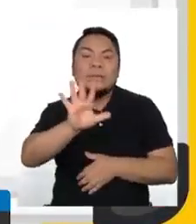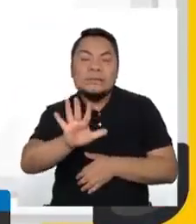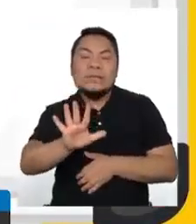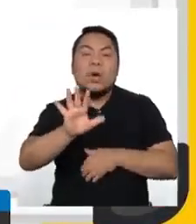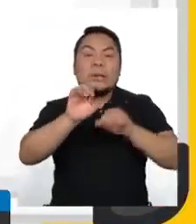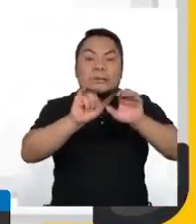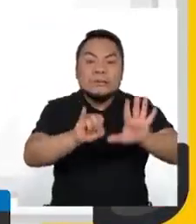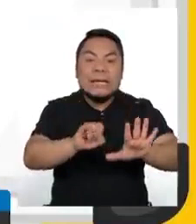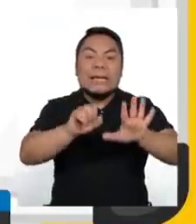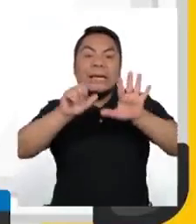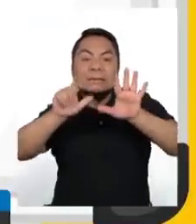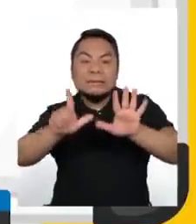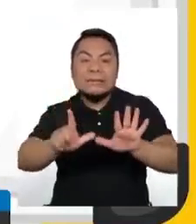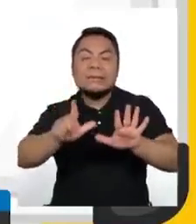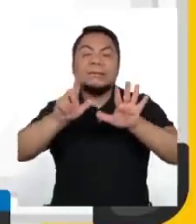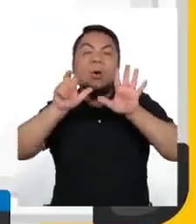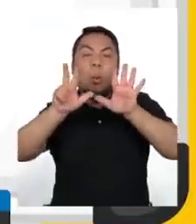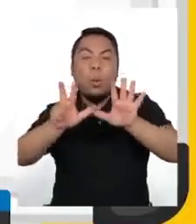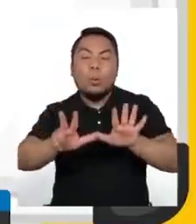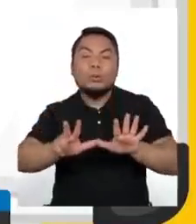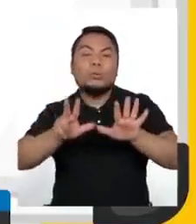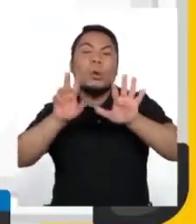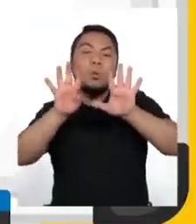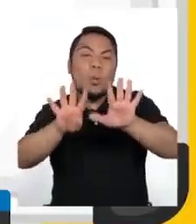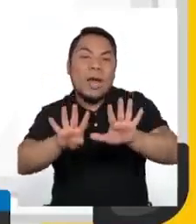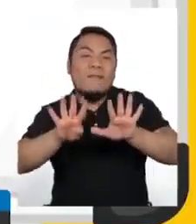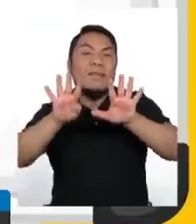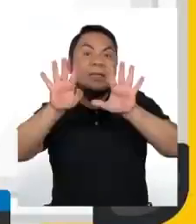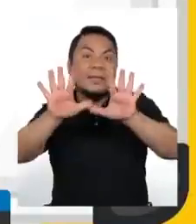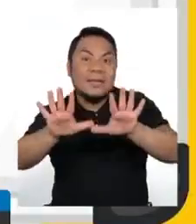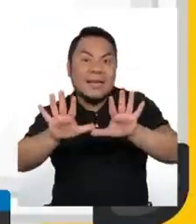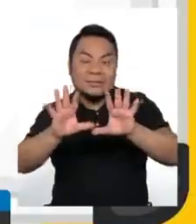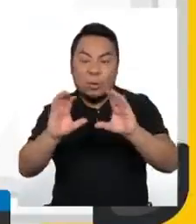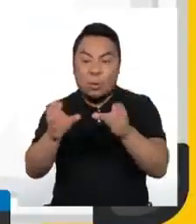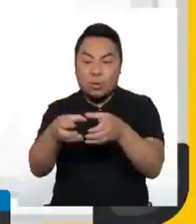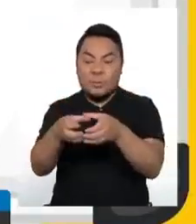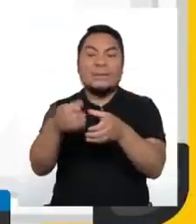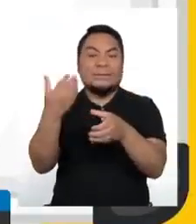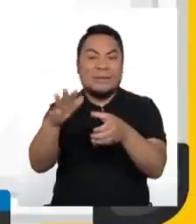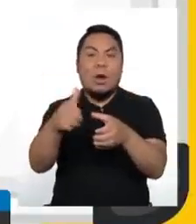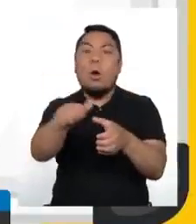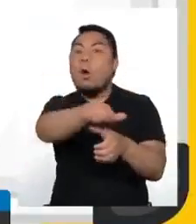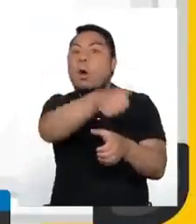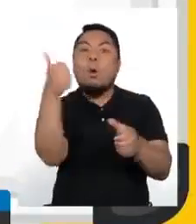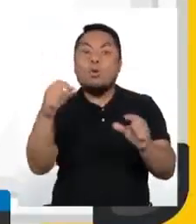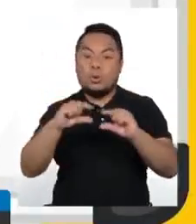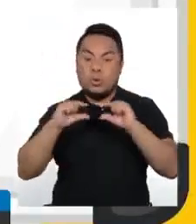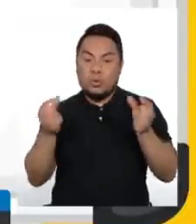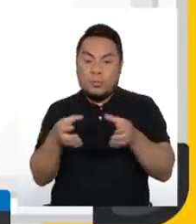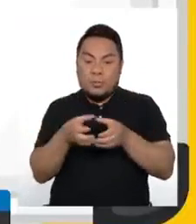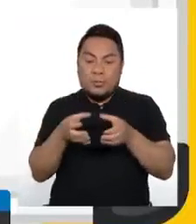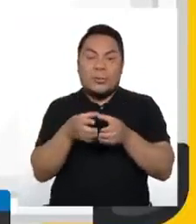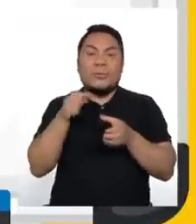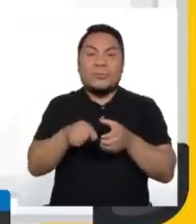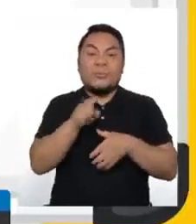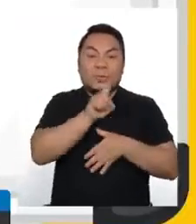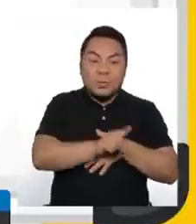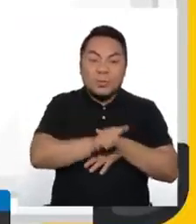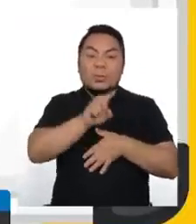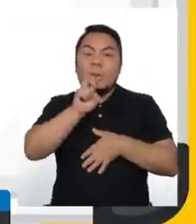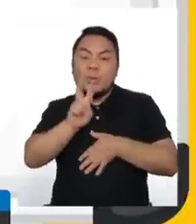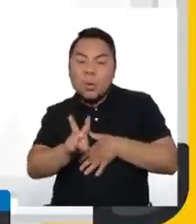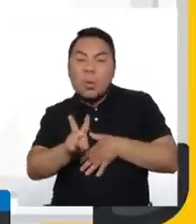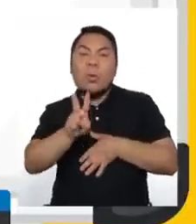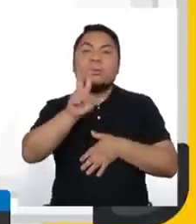5, 6, 7, 8, 9 y 10. Y un último grupo de 1,